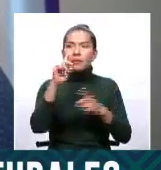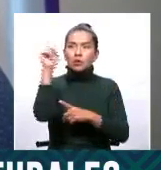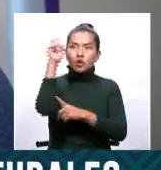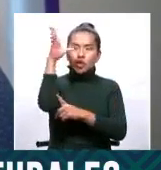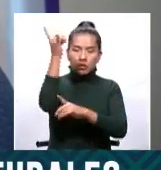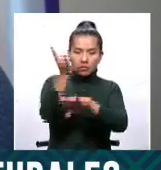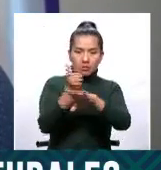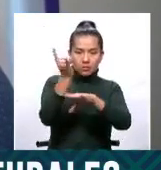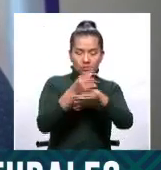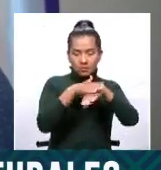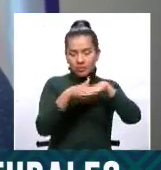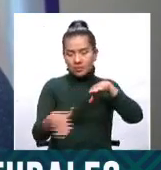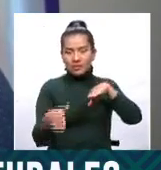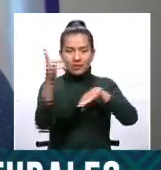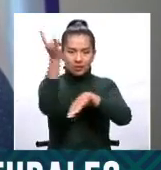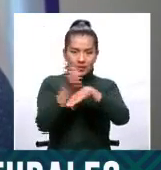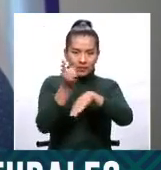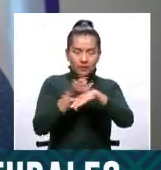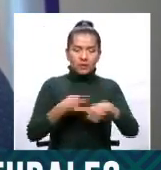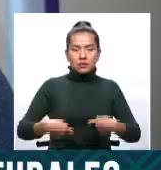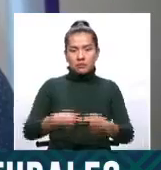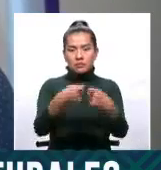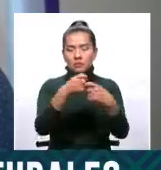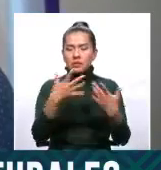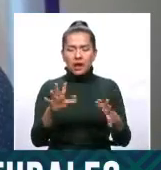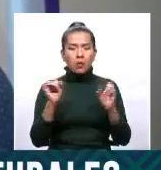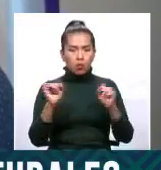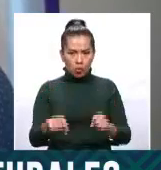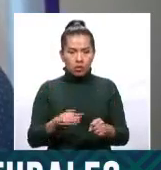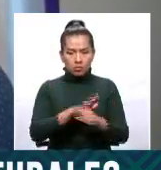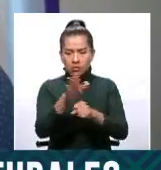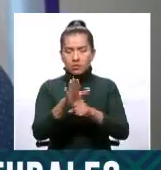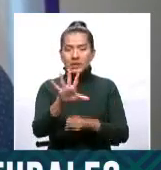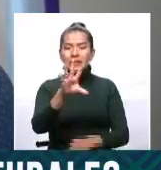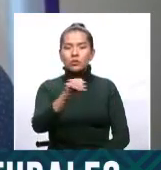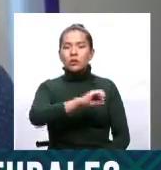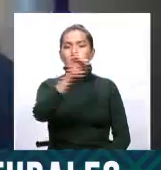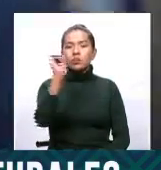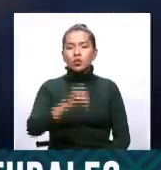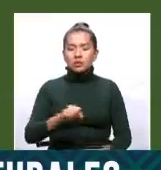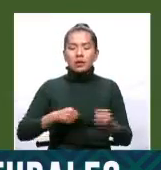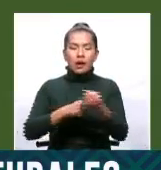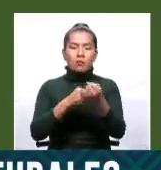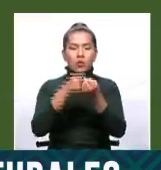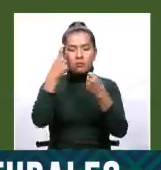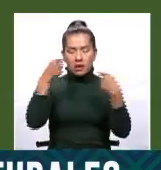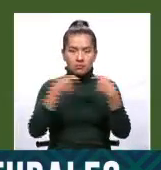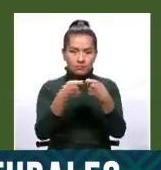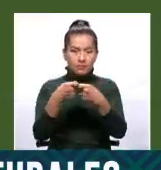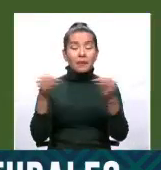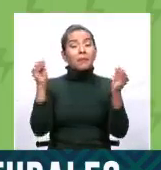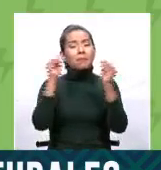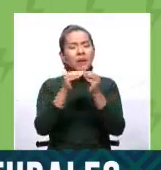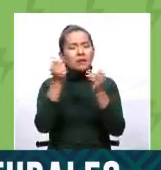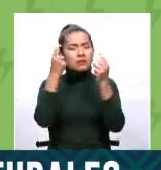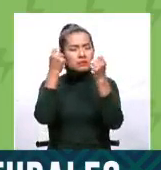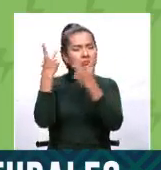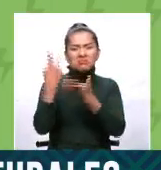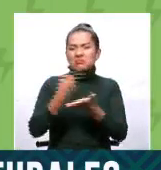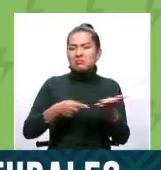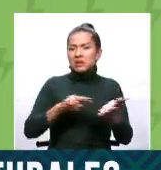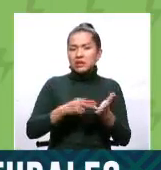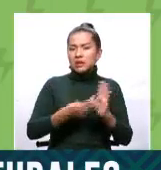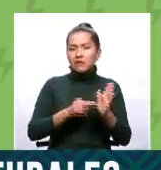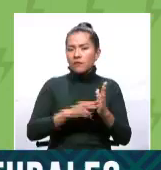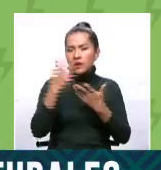fácilmente podemos cubrir el 50% de las con energías alternativas renovables. Conozcamos un poco más qué son las energías